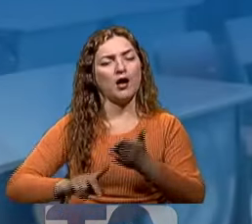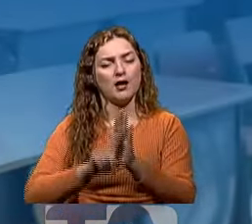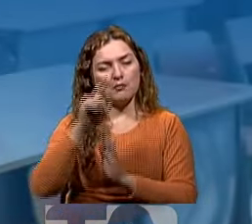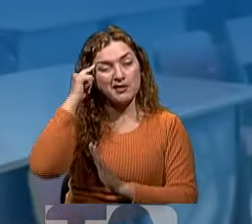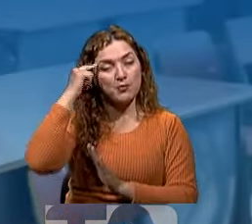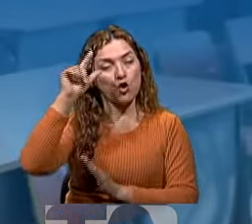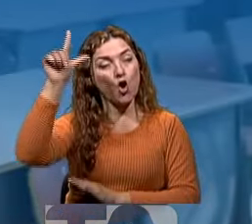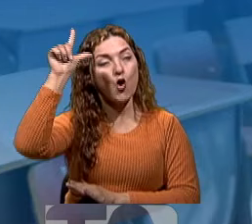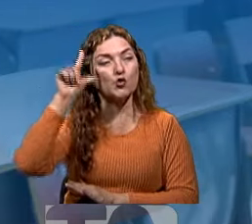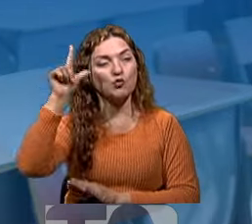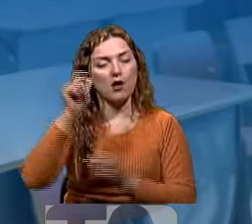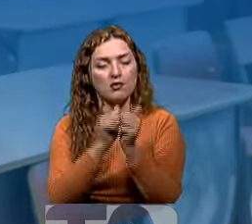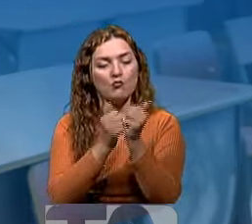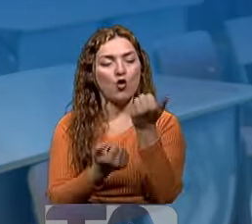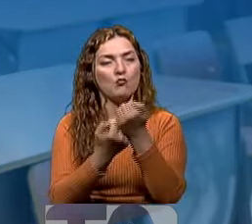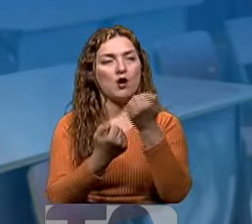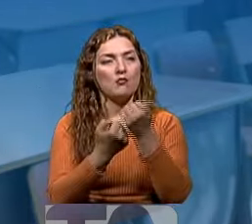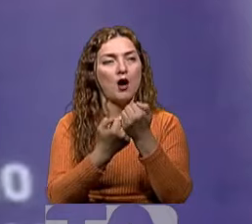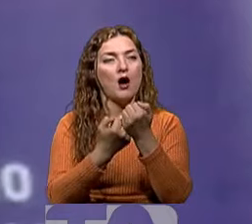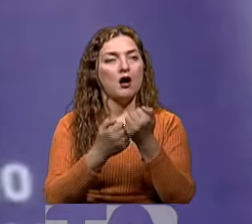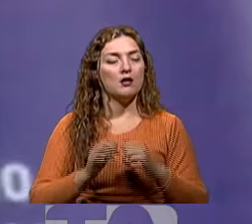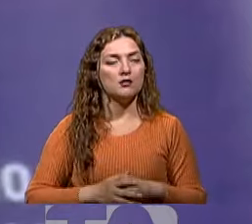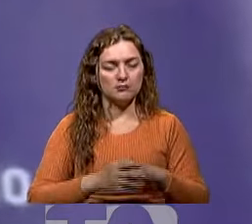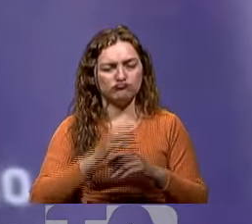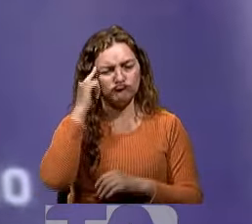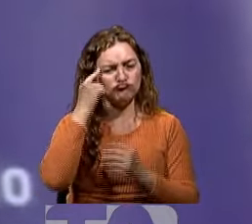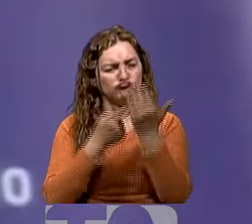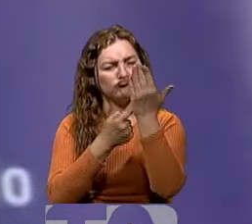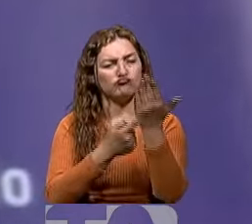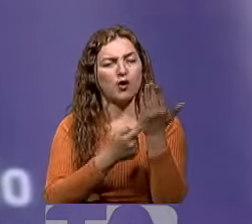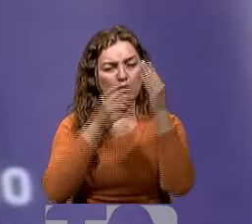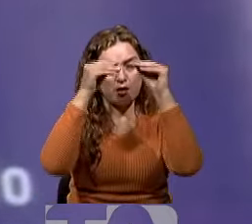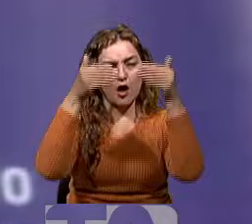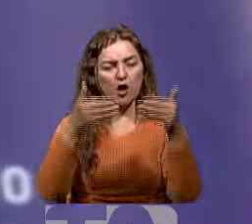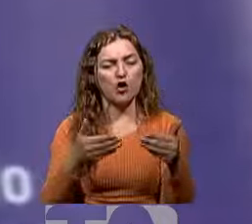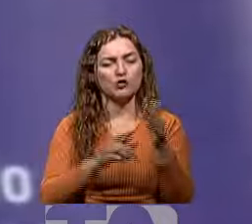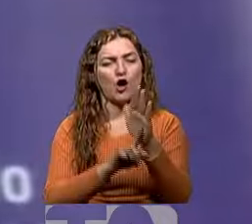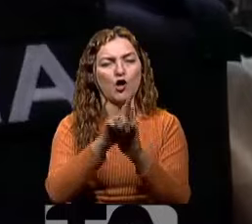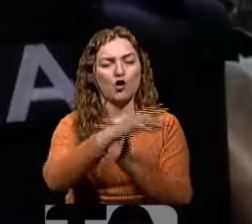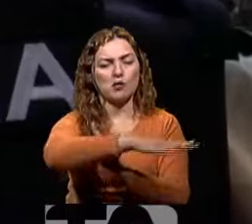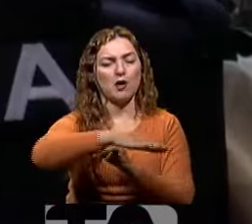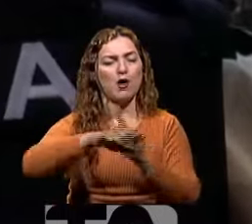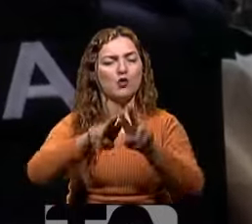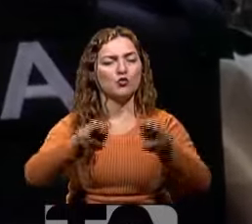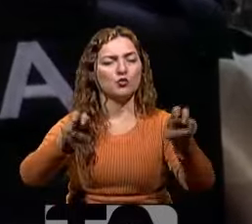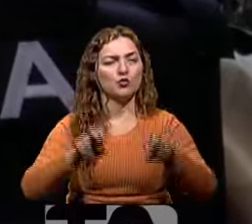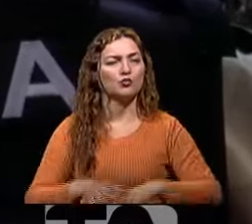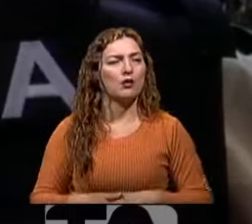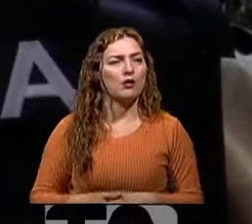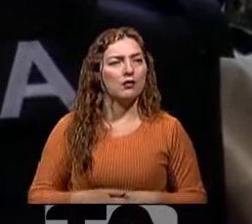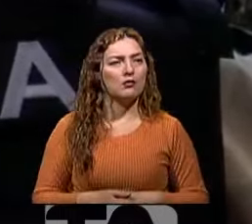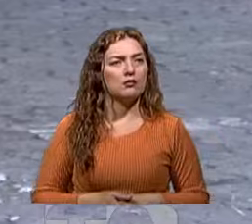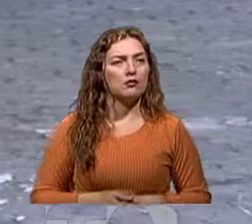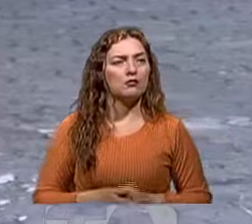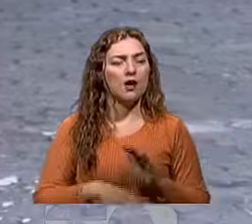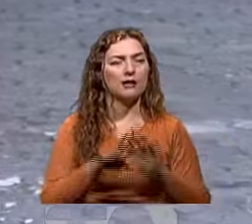deporte, reflexión pedagógica y desarrollo sostenible. José Flores, viceministro de Educación, destaca además que se prestará énfasis en temas